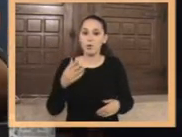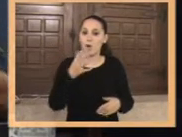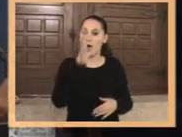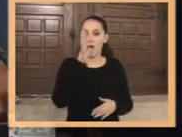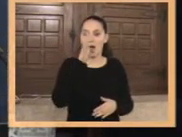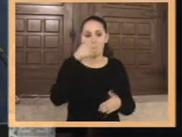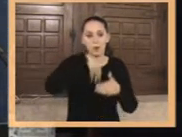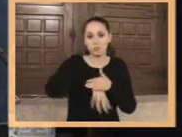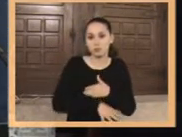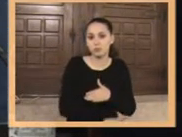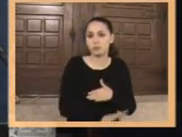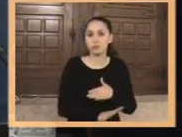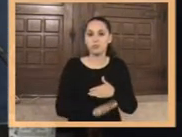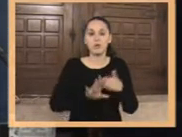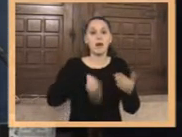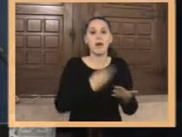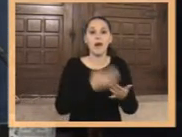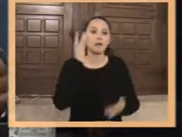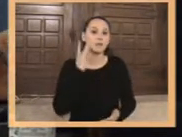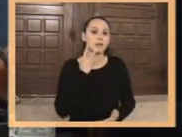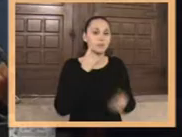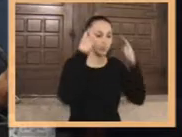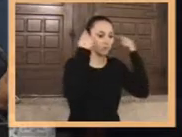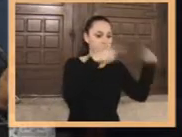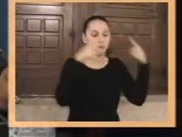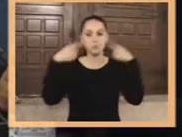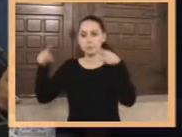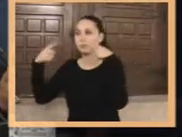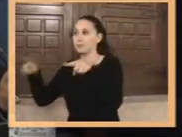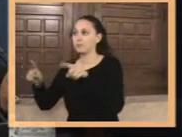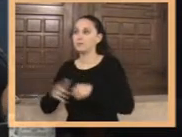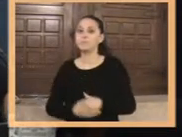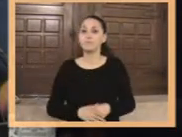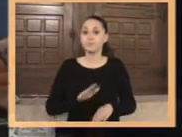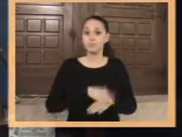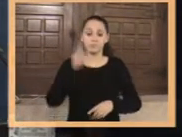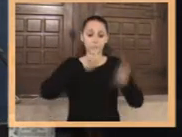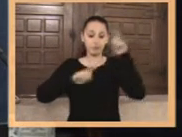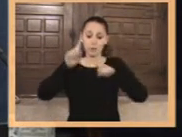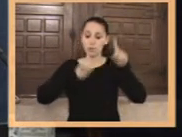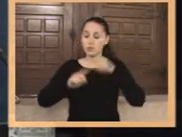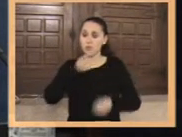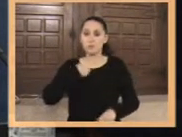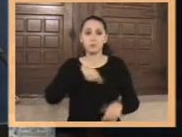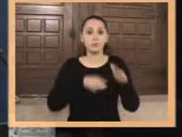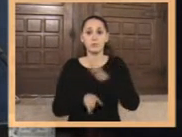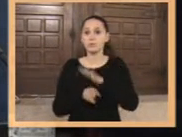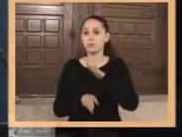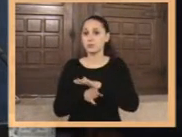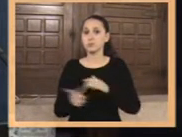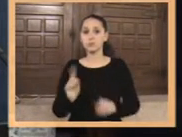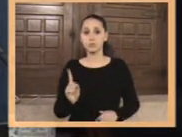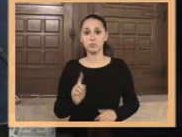un dinero muy importante en la solución del colector, y así nosotros dejaremos de tener problemas. De verdad que yo entiendo que uno que pase por allí